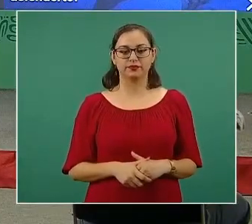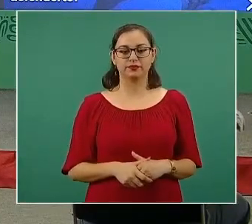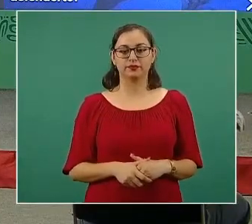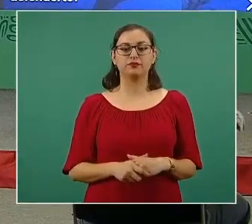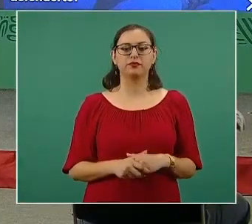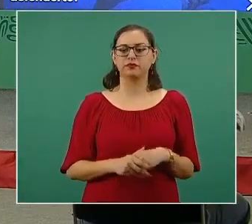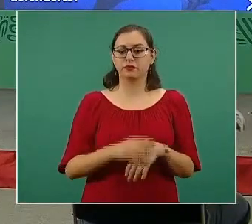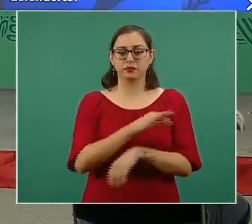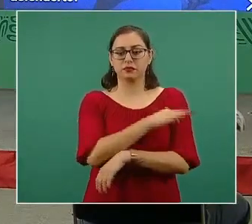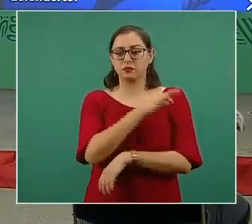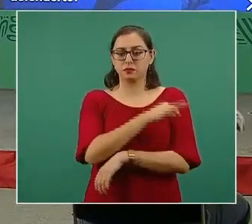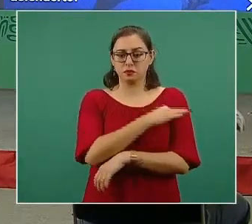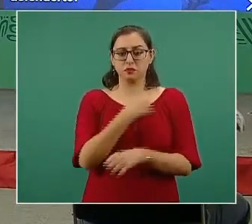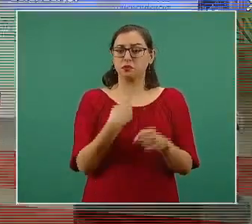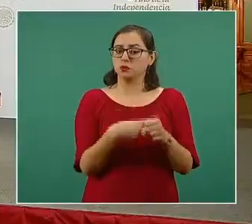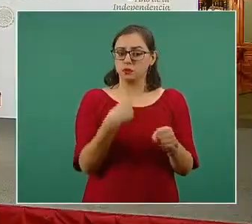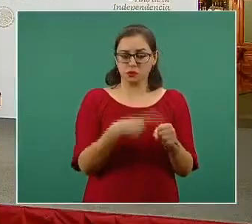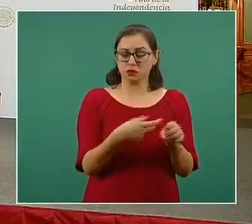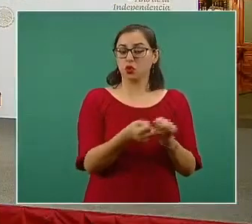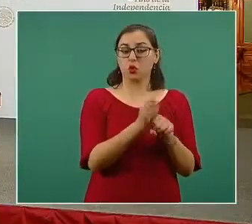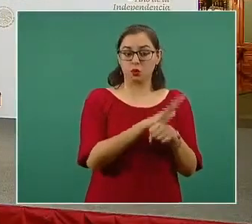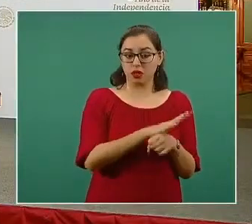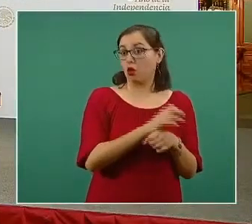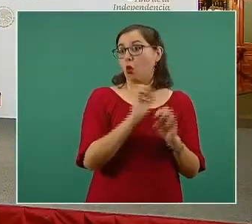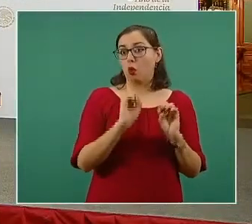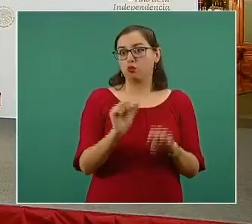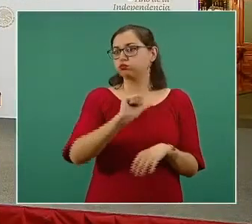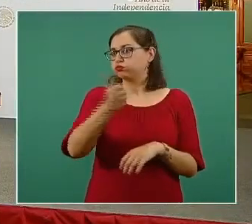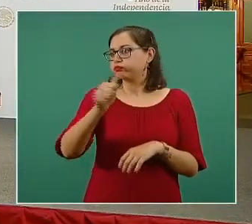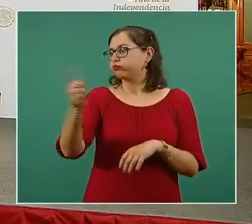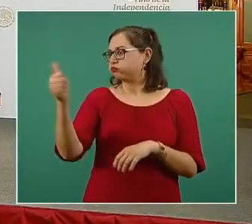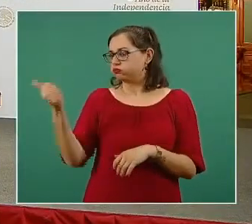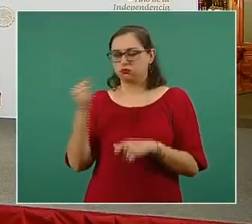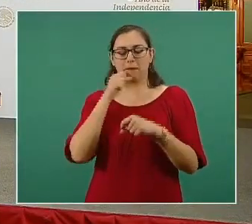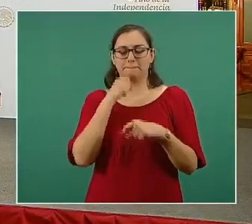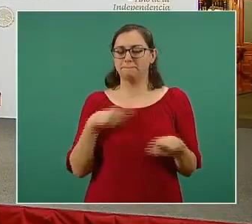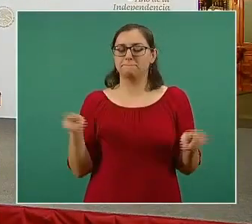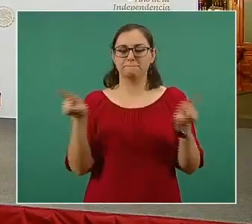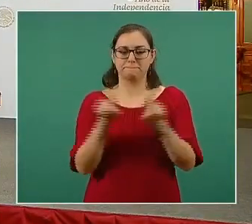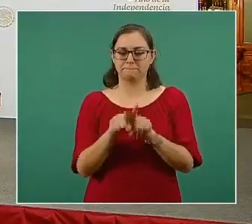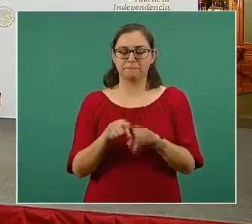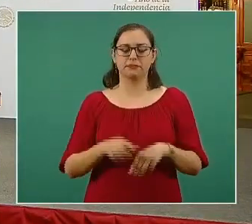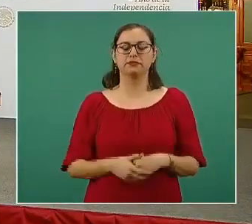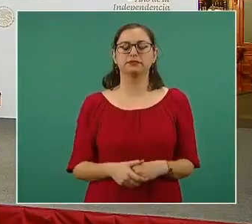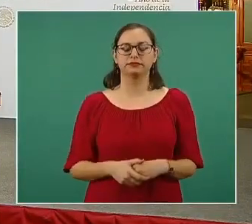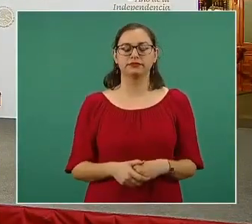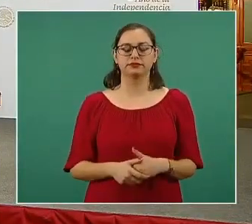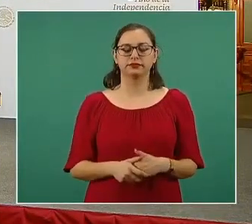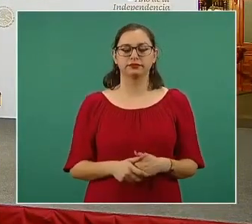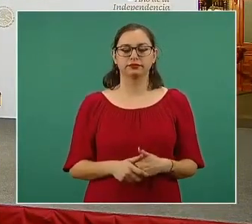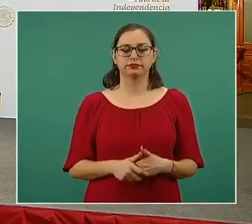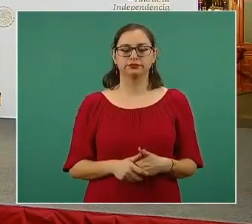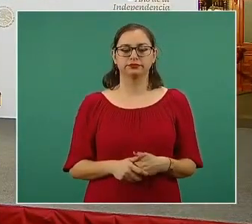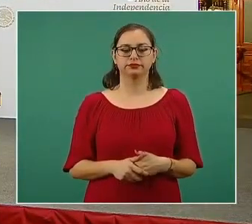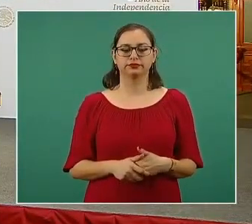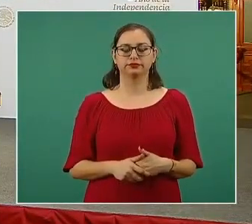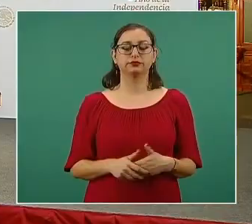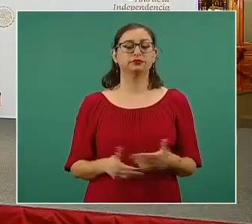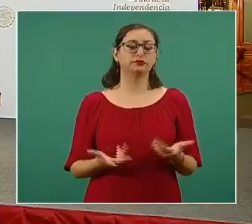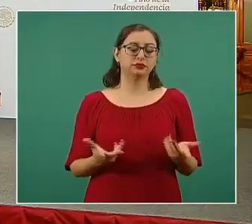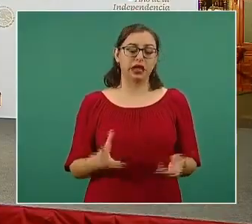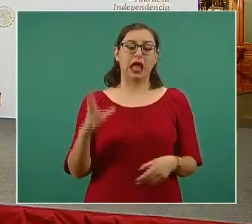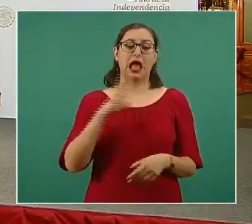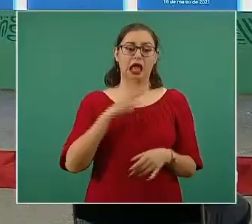también sobre cualquier otra enfermedad, y para responder mejor a los tratamientos de nuestras enfermedades. Documentos